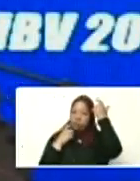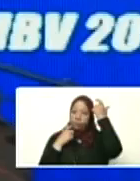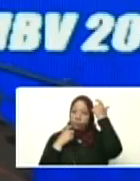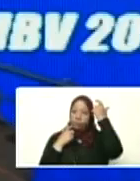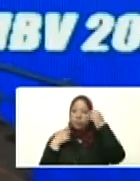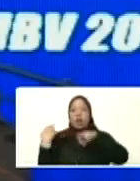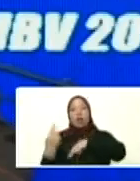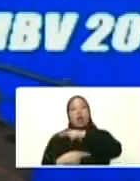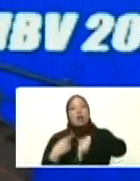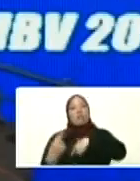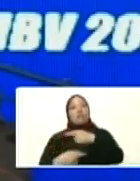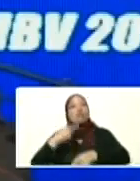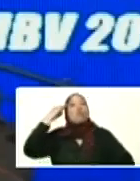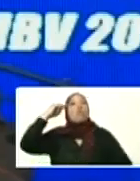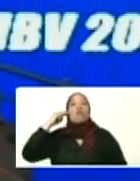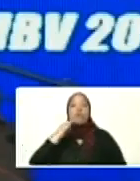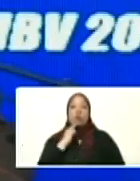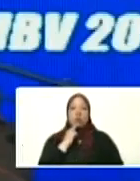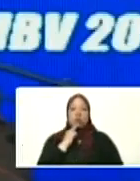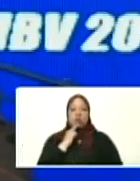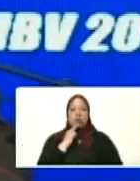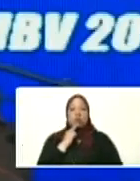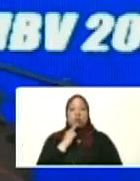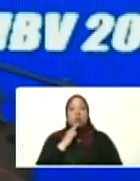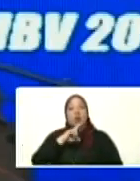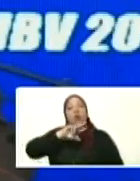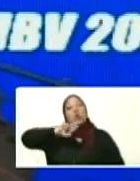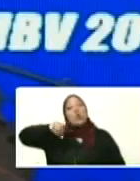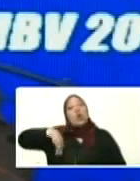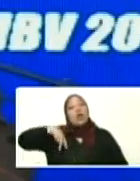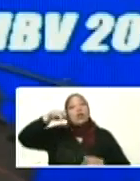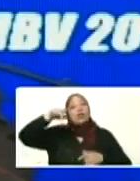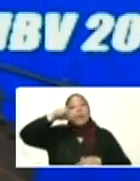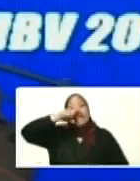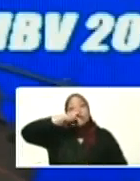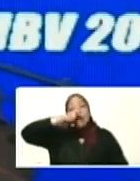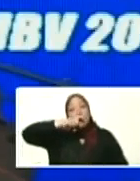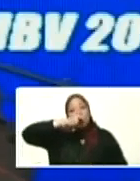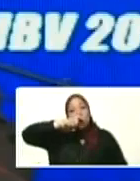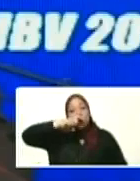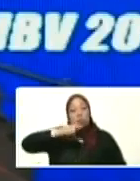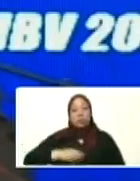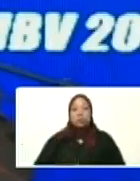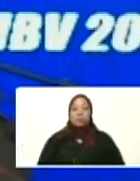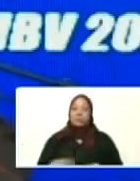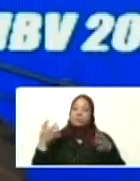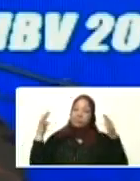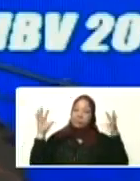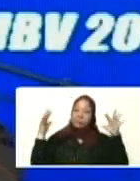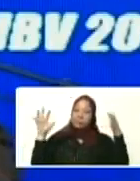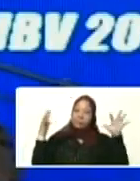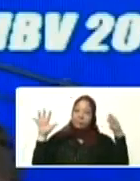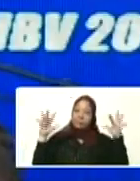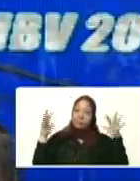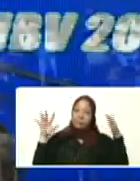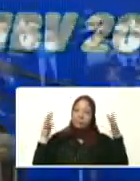la Revolución Bolivariana y a nuestro comandante en jefe, Nicolás Maduro Moros.